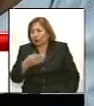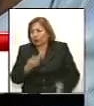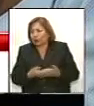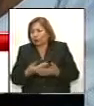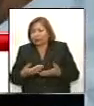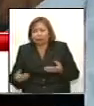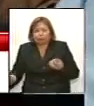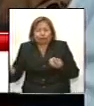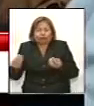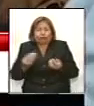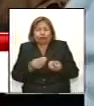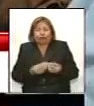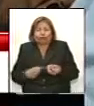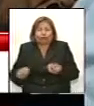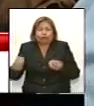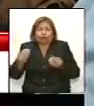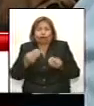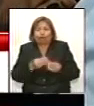nos adjuntaban,